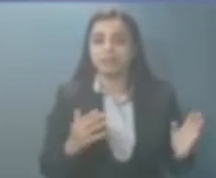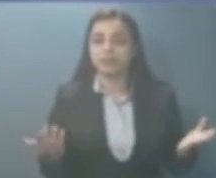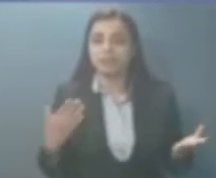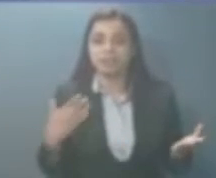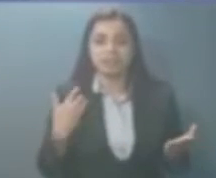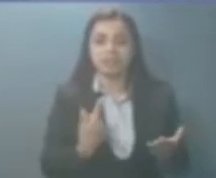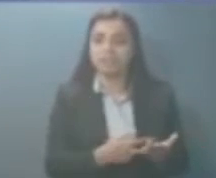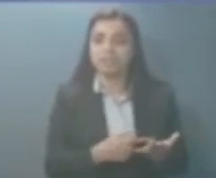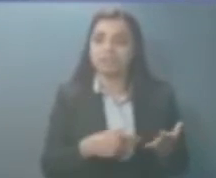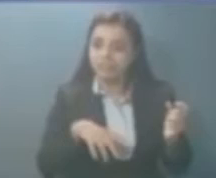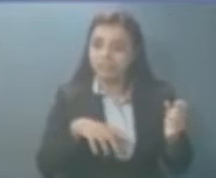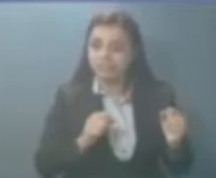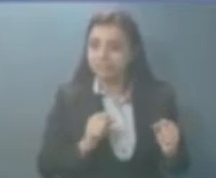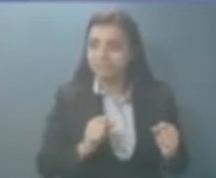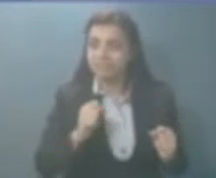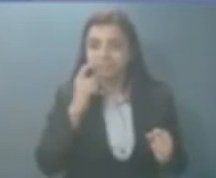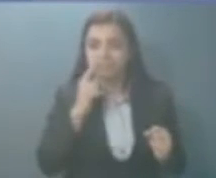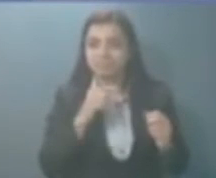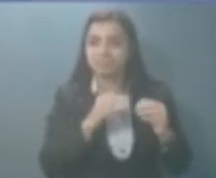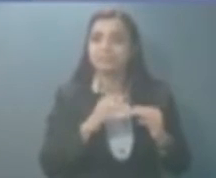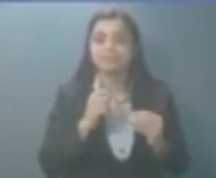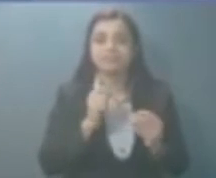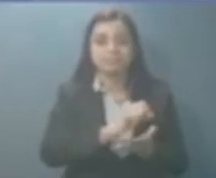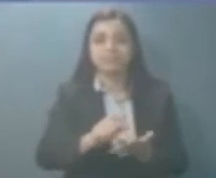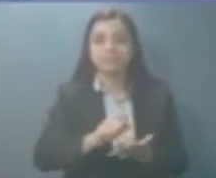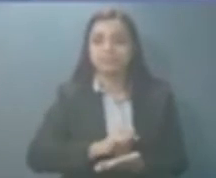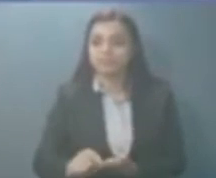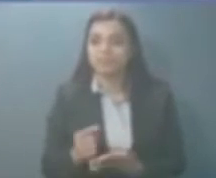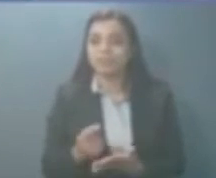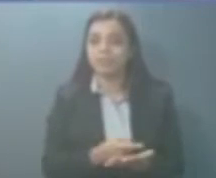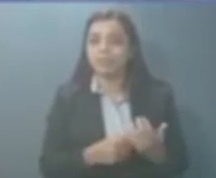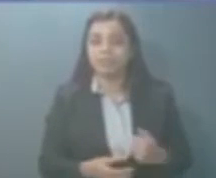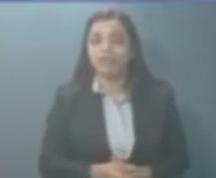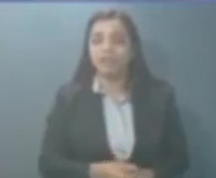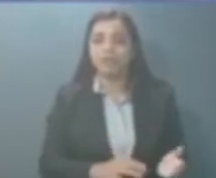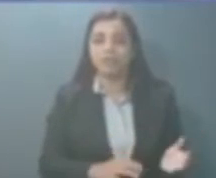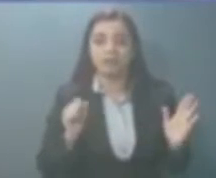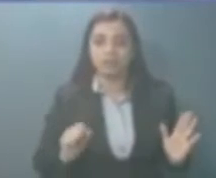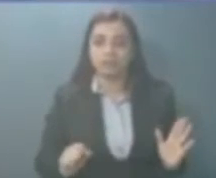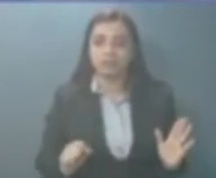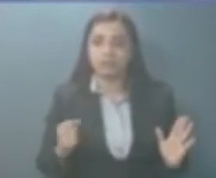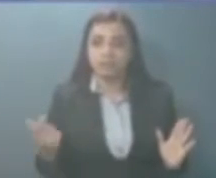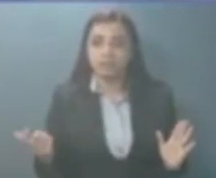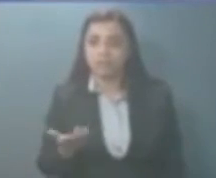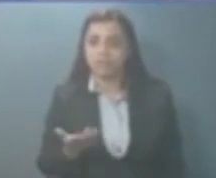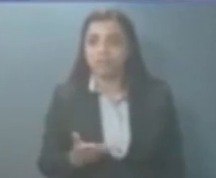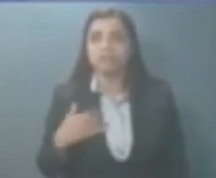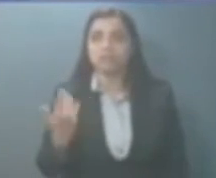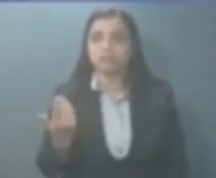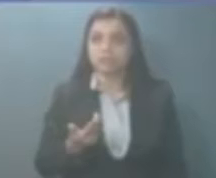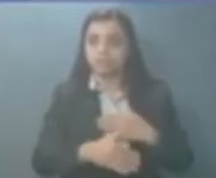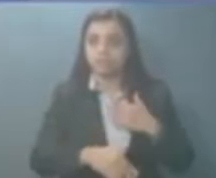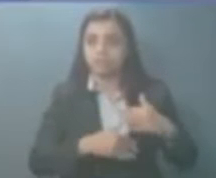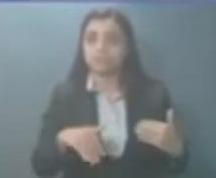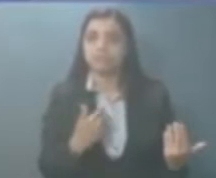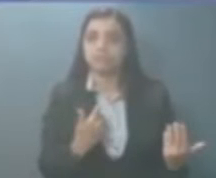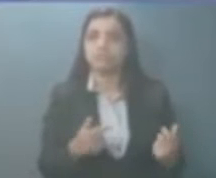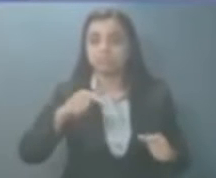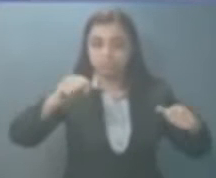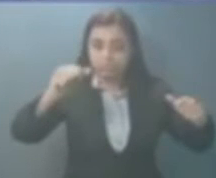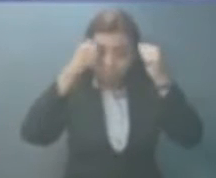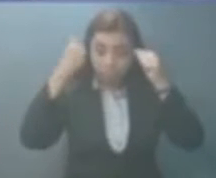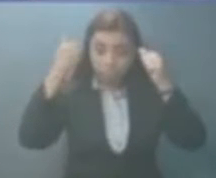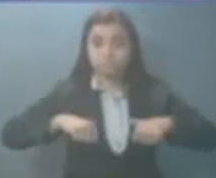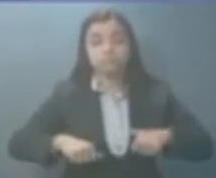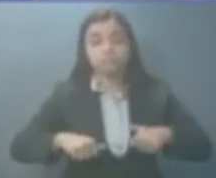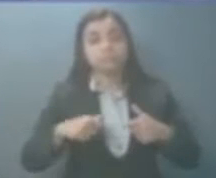poder movilizarse ya sea de un centro educativo a otro o de un departamento a otro. Hoy, con la aprobación de